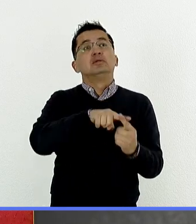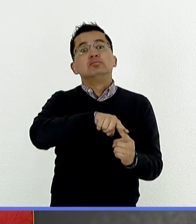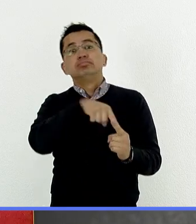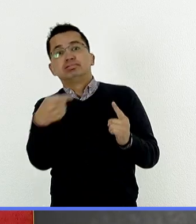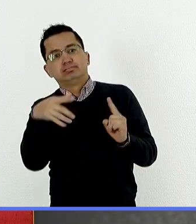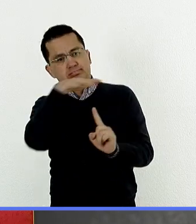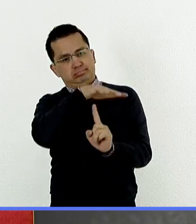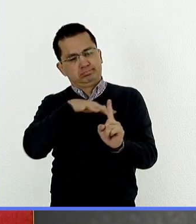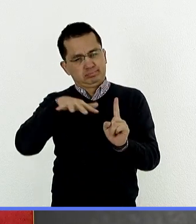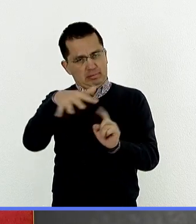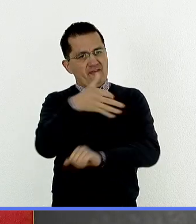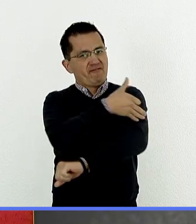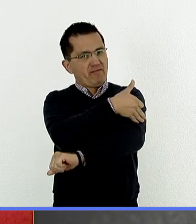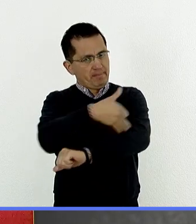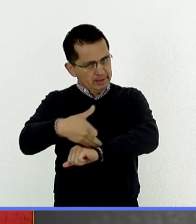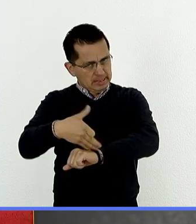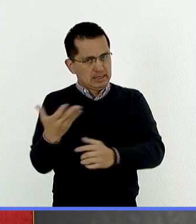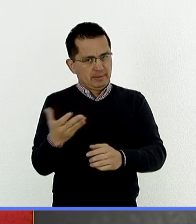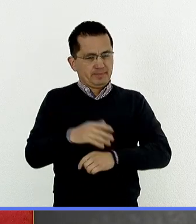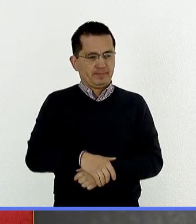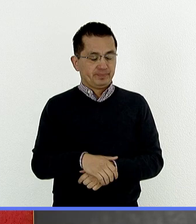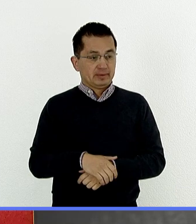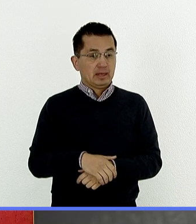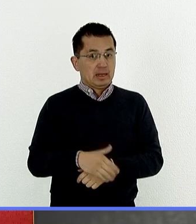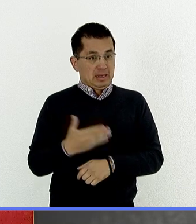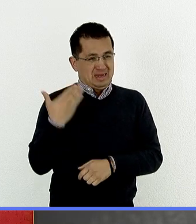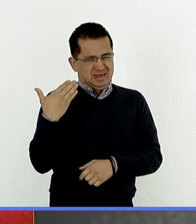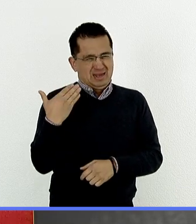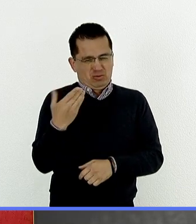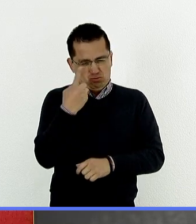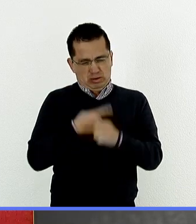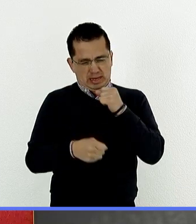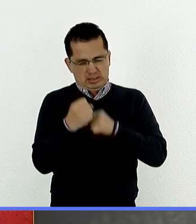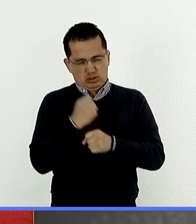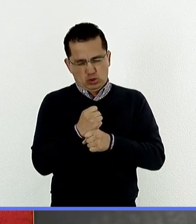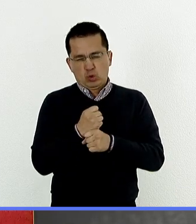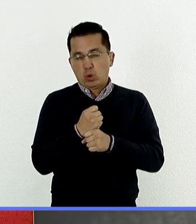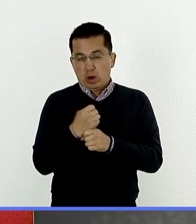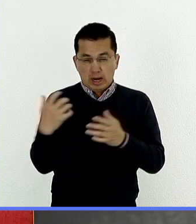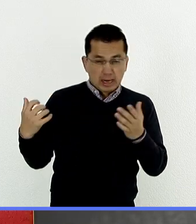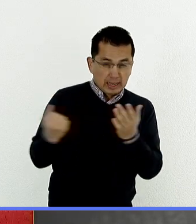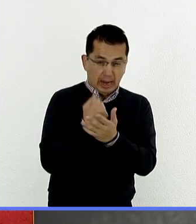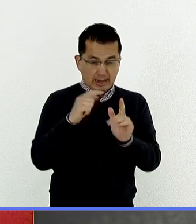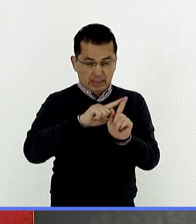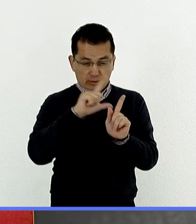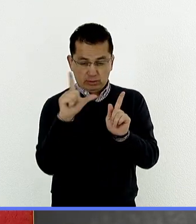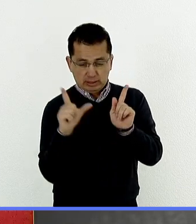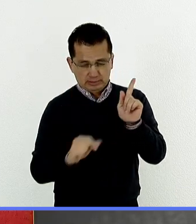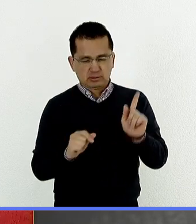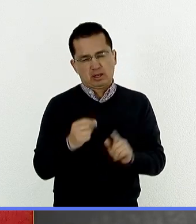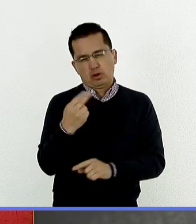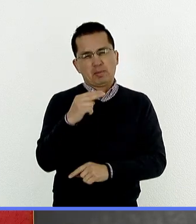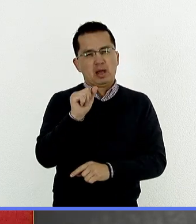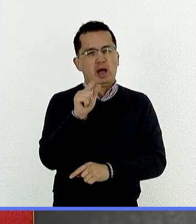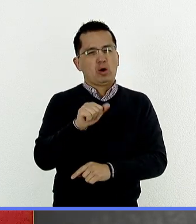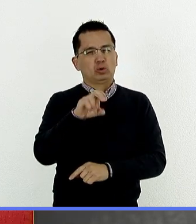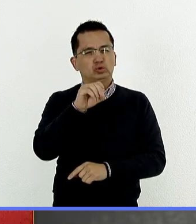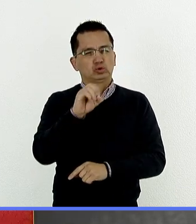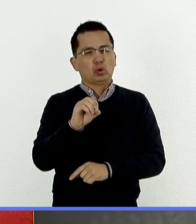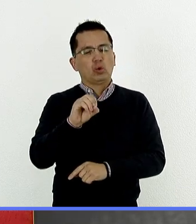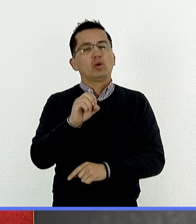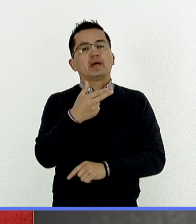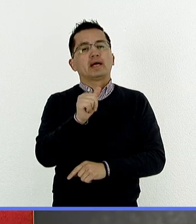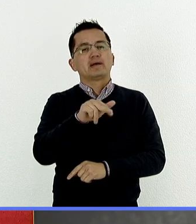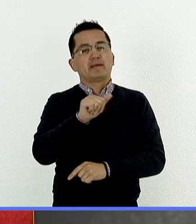familia en el caso de Alonso Hernández nuestro ganador nacional el año pasado el impulso de su familia fue